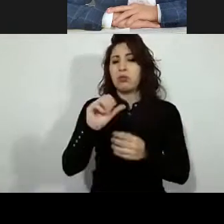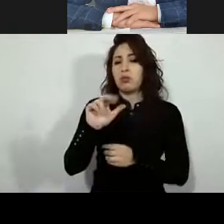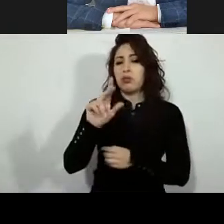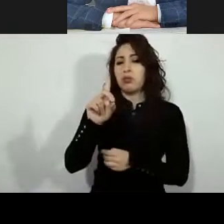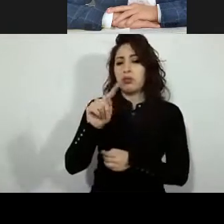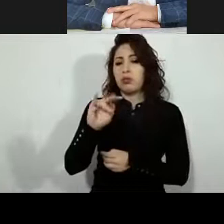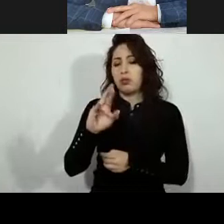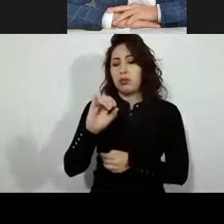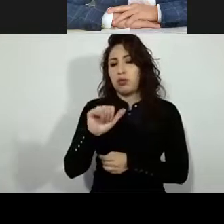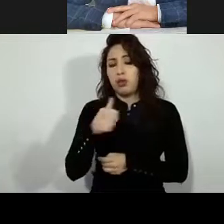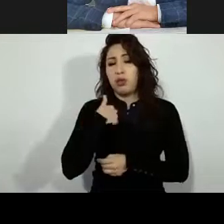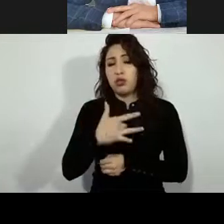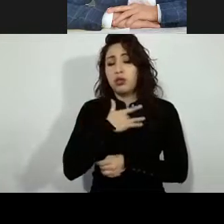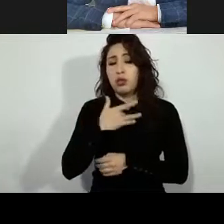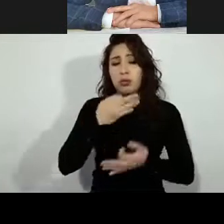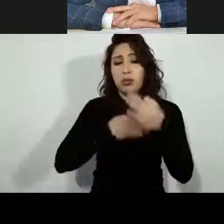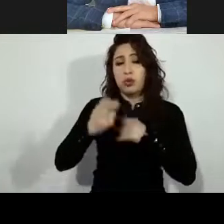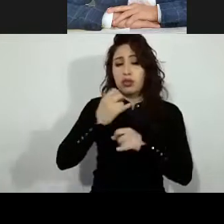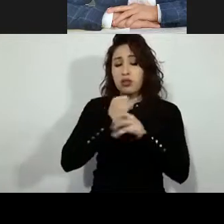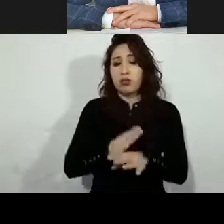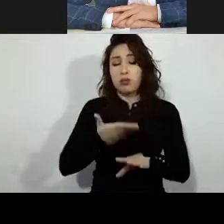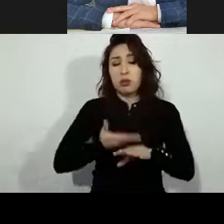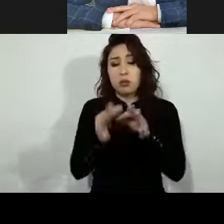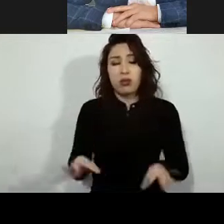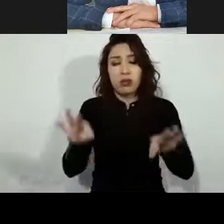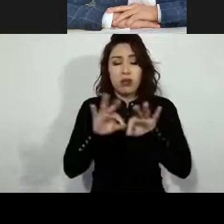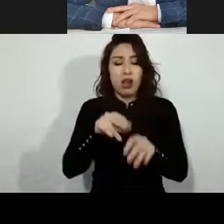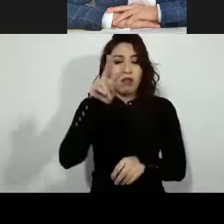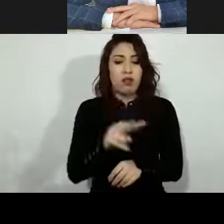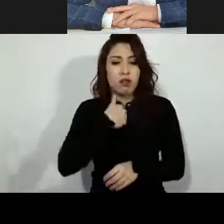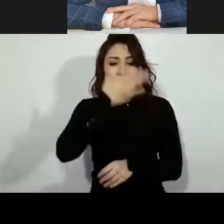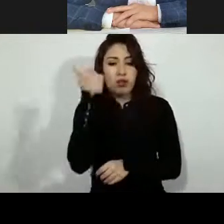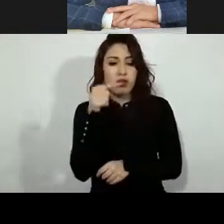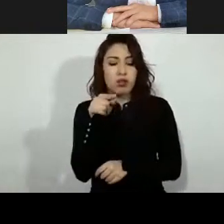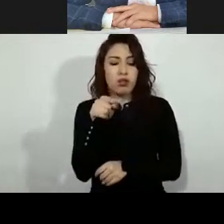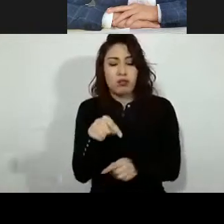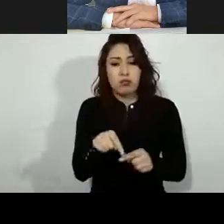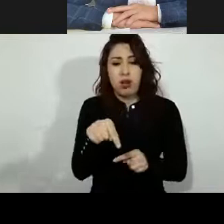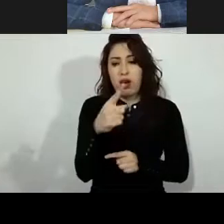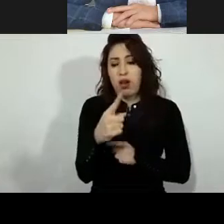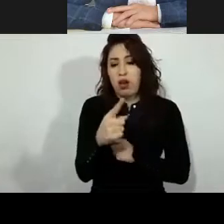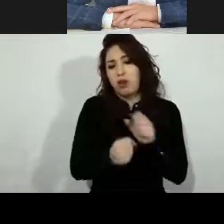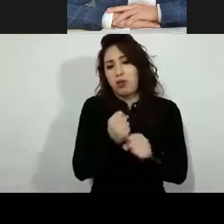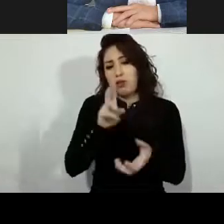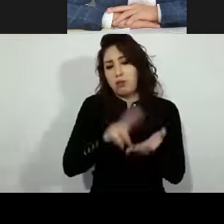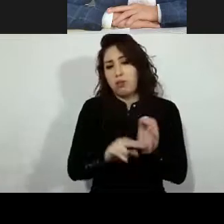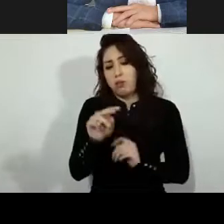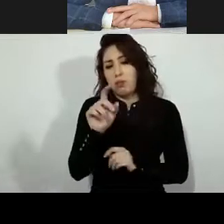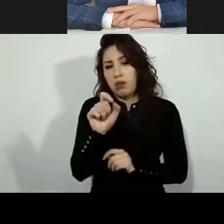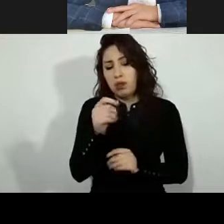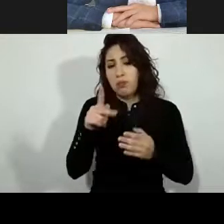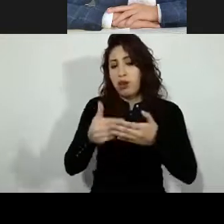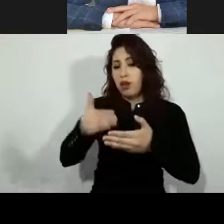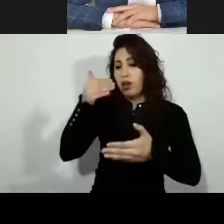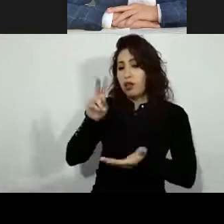observaciones. Gaviño ya mencionó algunas que no sé si porque esas son 2020, pero 2019 pues tiene que